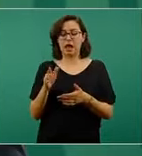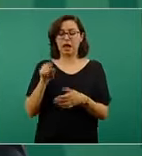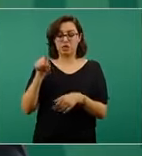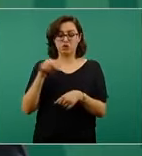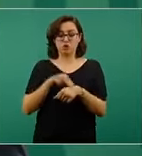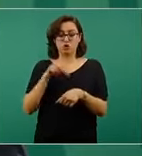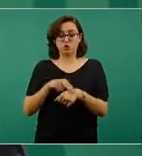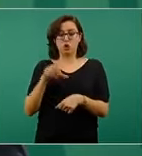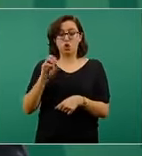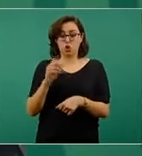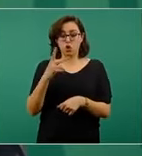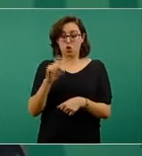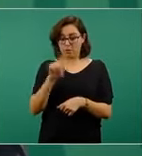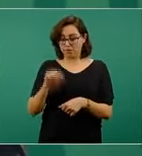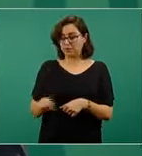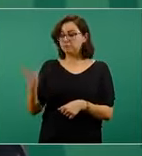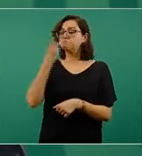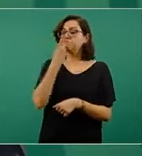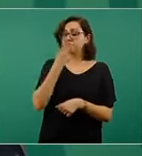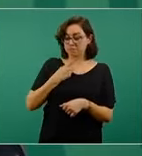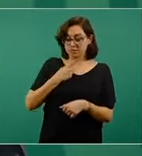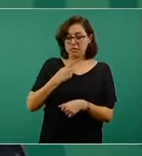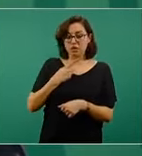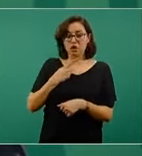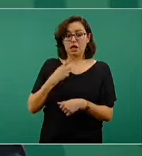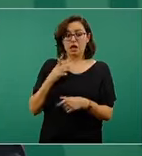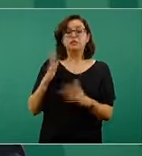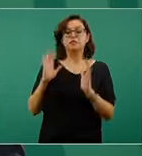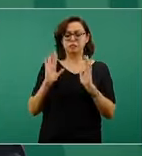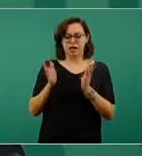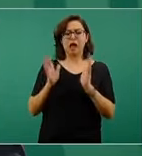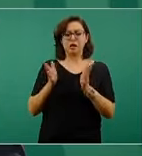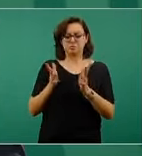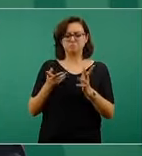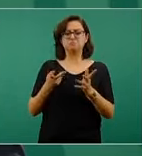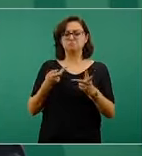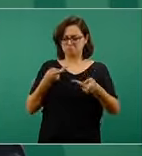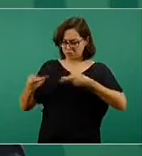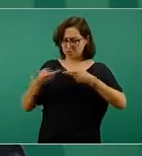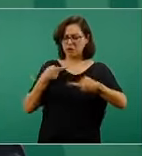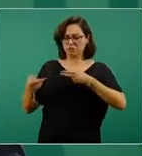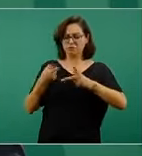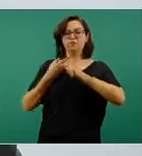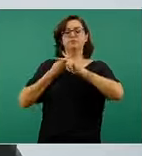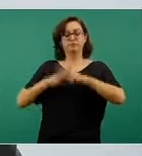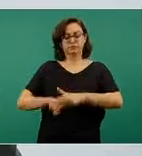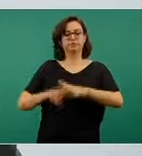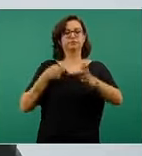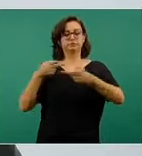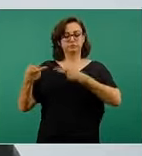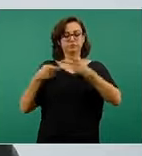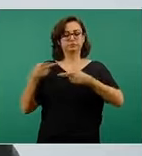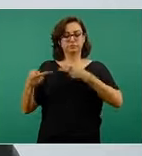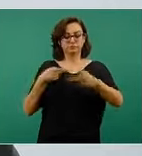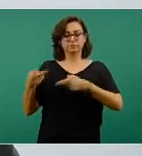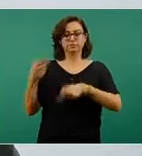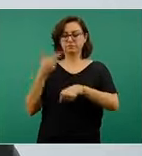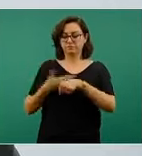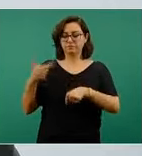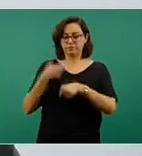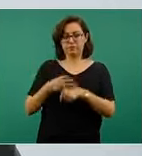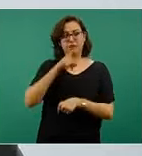coordinador del operativo en la Secretaría de Salud, que ya están iniciando ya con las